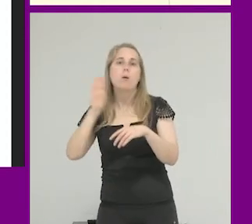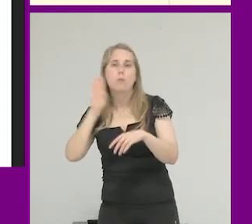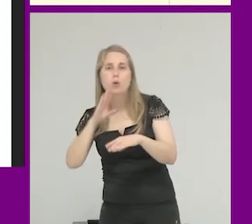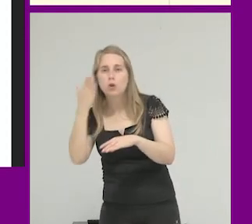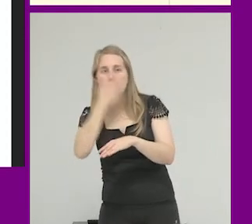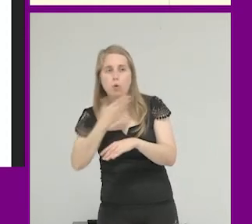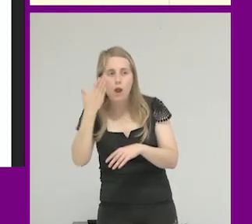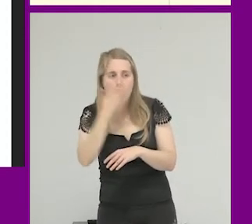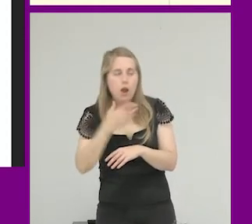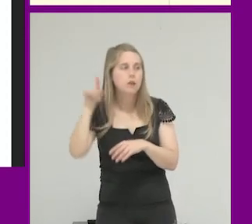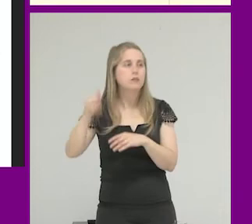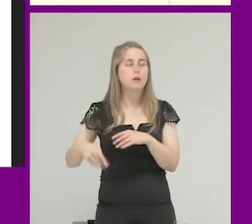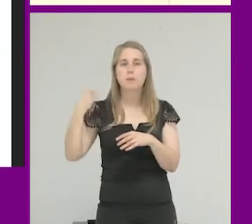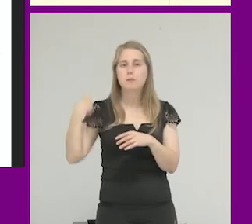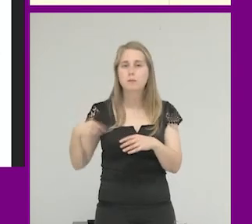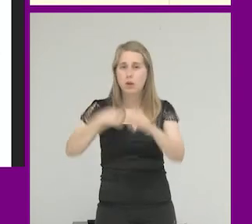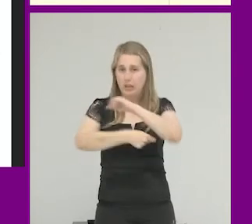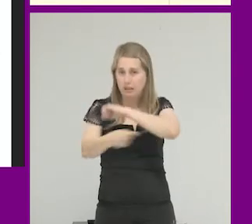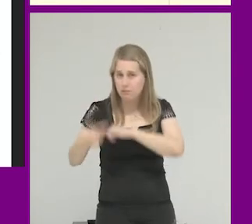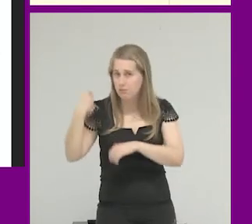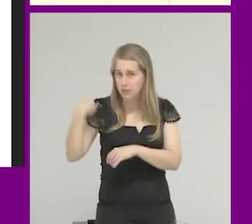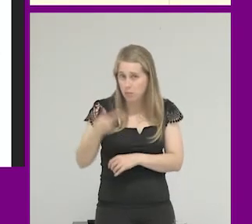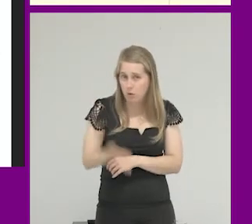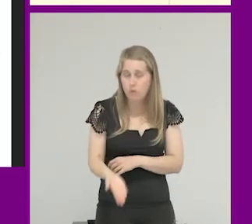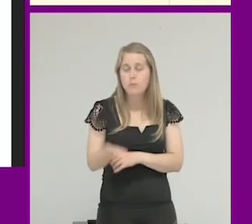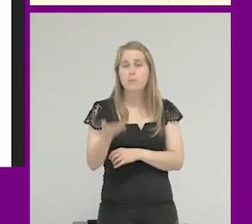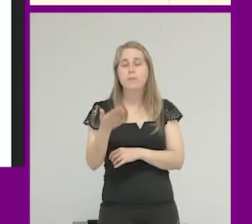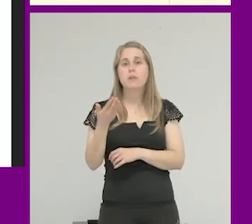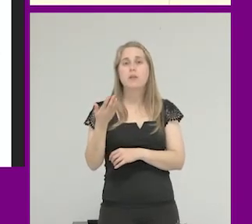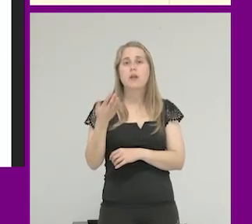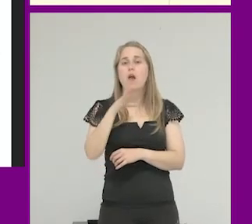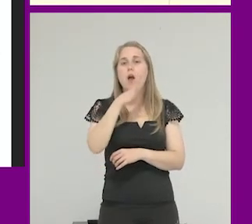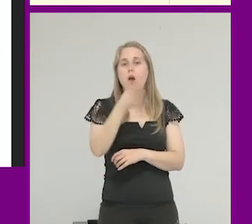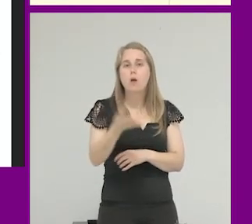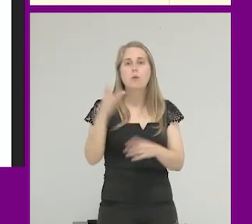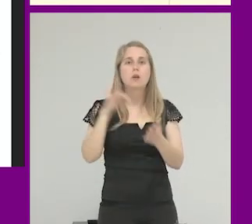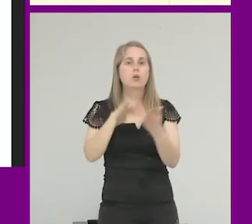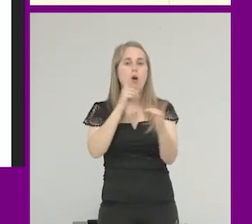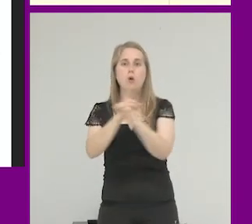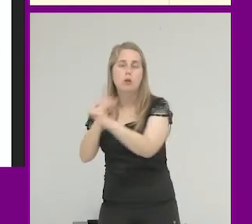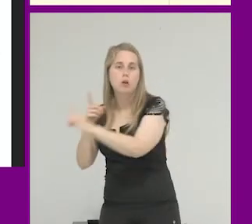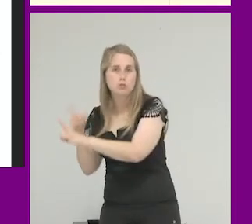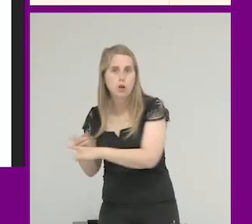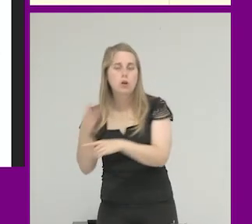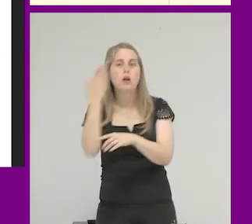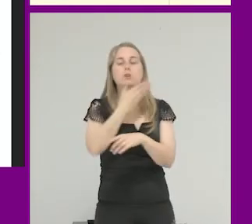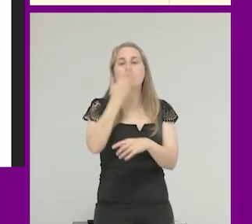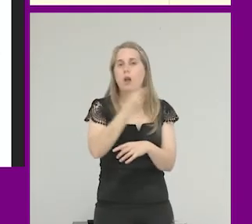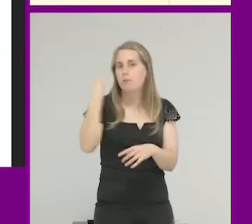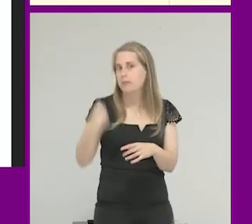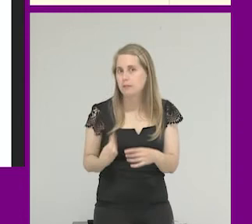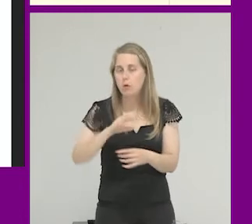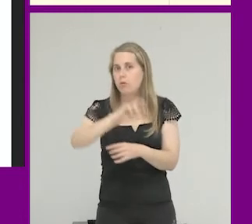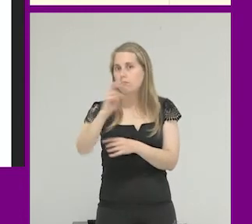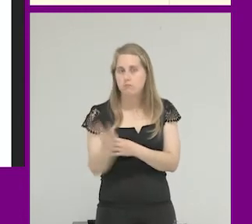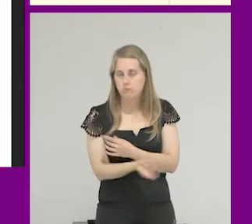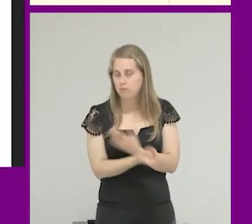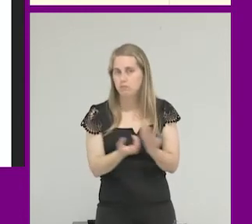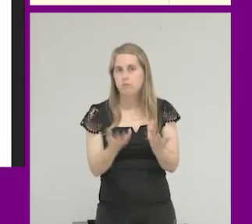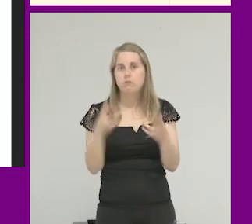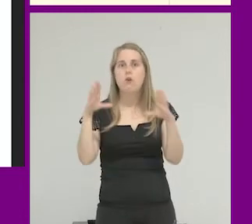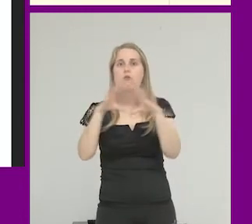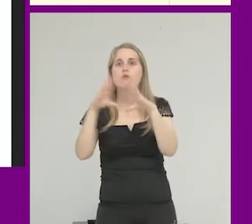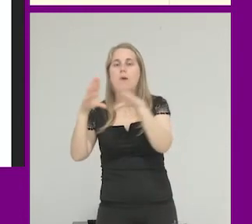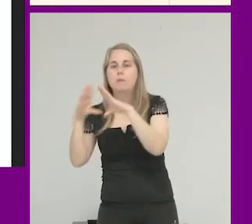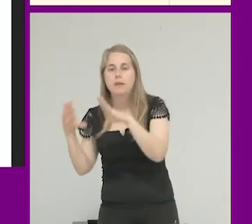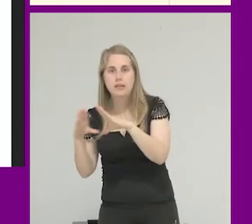hemen Gasteizen adibidez, zelan jarri ziren honen kontra, eskolarekin gertatzen dena,